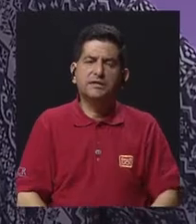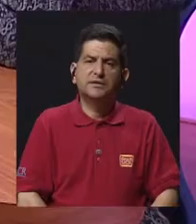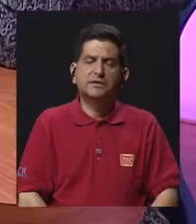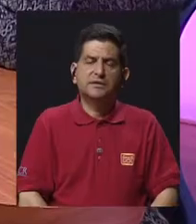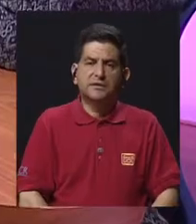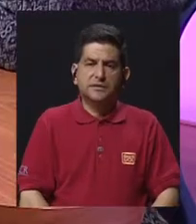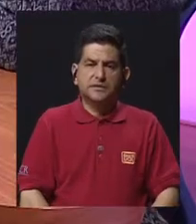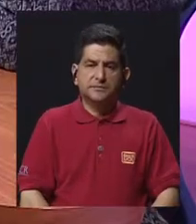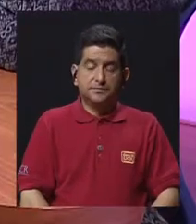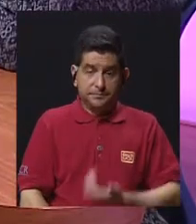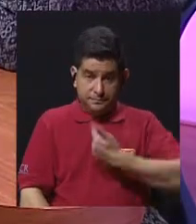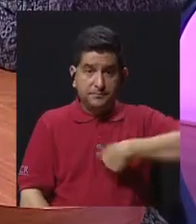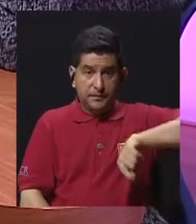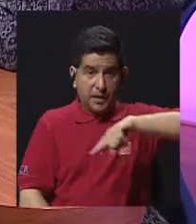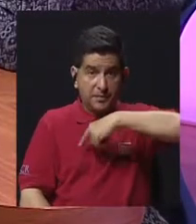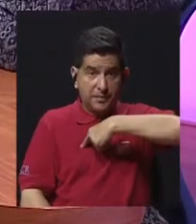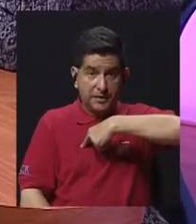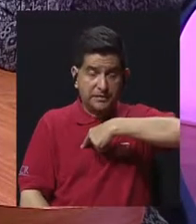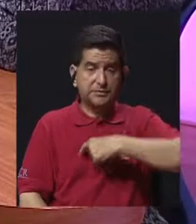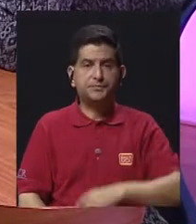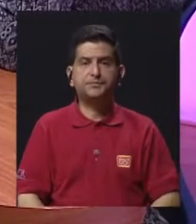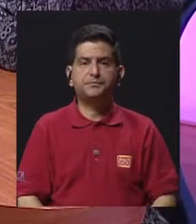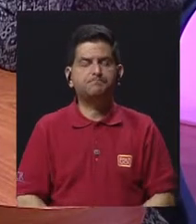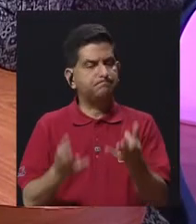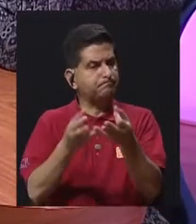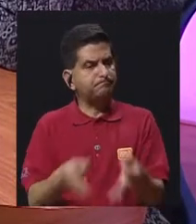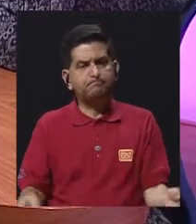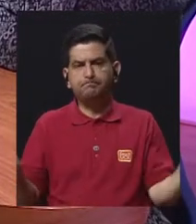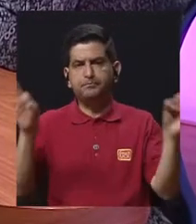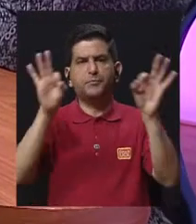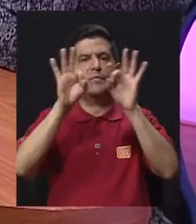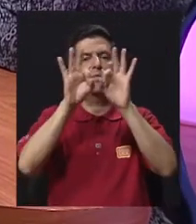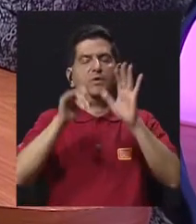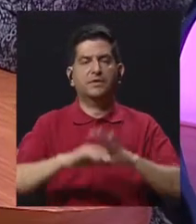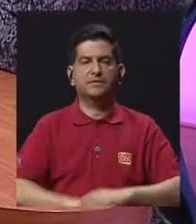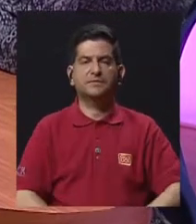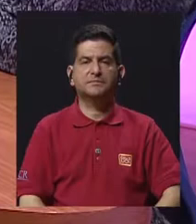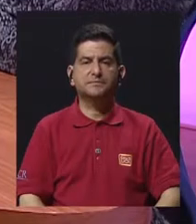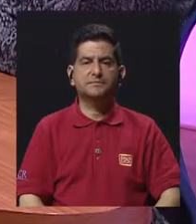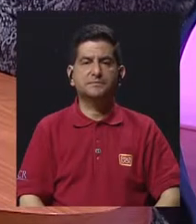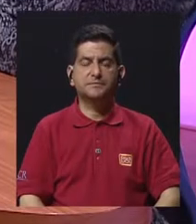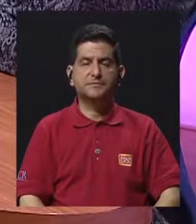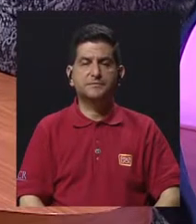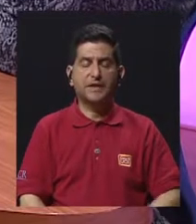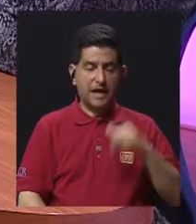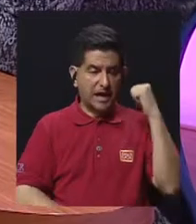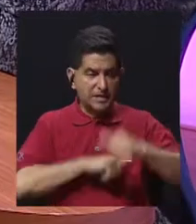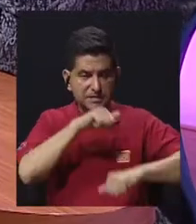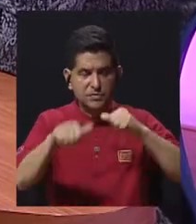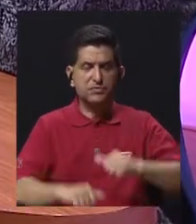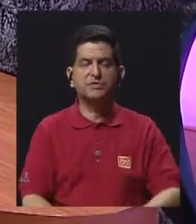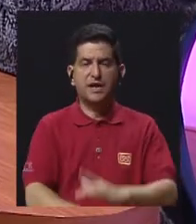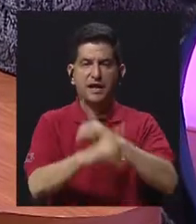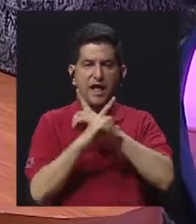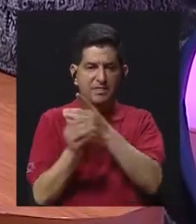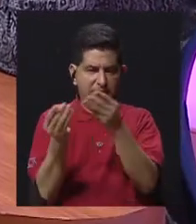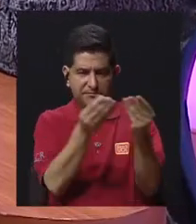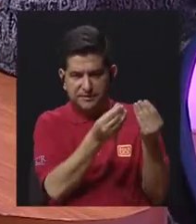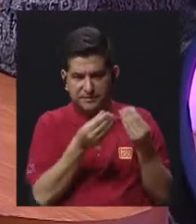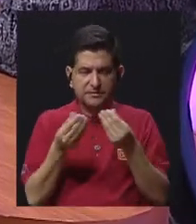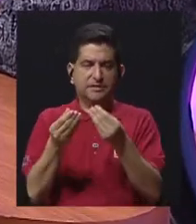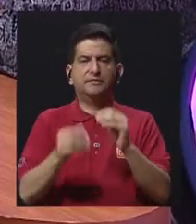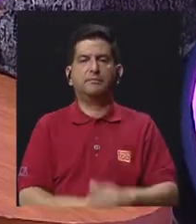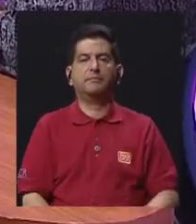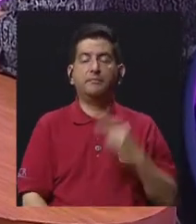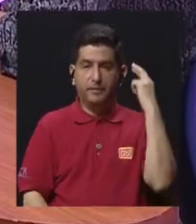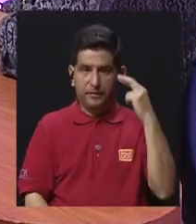Bueno, para nosotras es muy importante luchar por la defensa de la tierra,